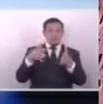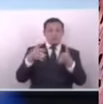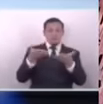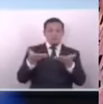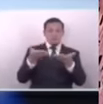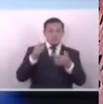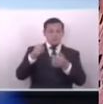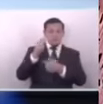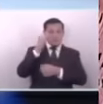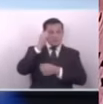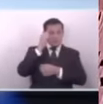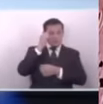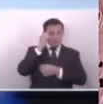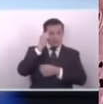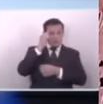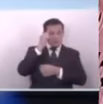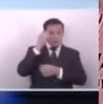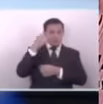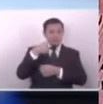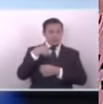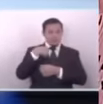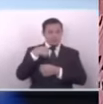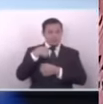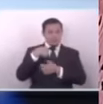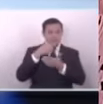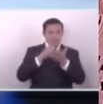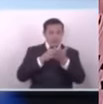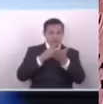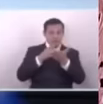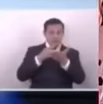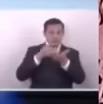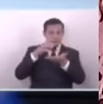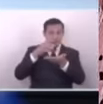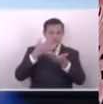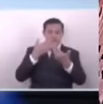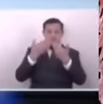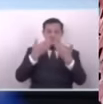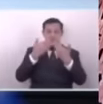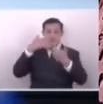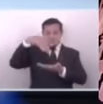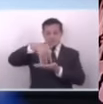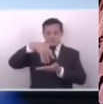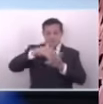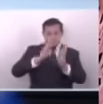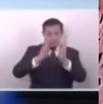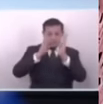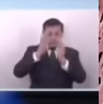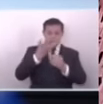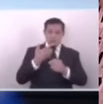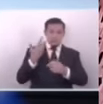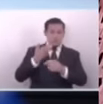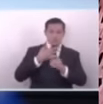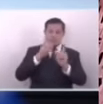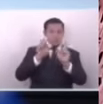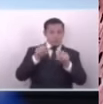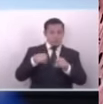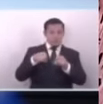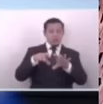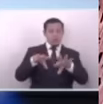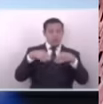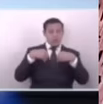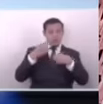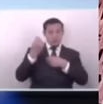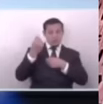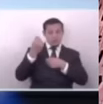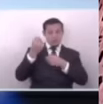Entonces, en ese sentido, mi intervención va a la población. Nosotros no podemos estar avalando